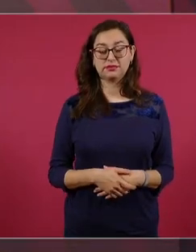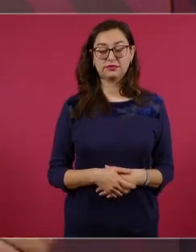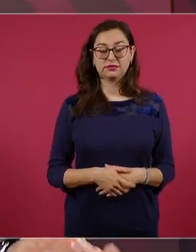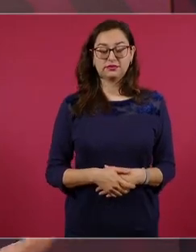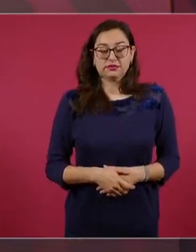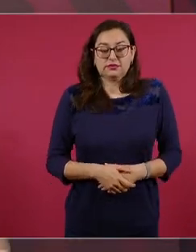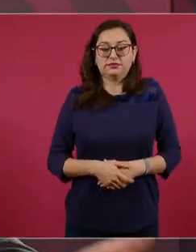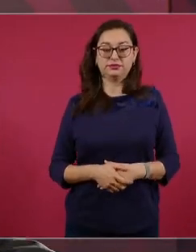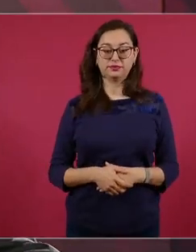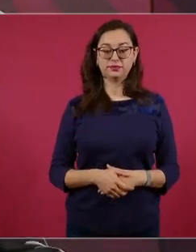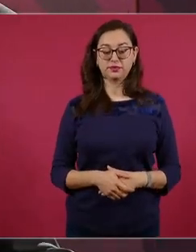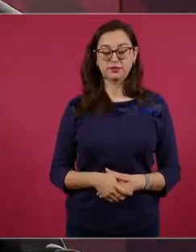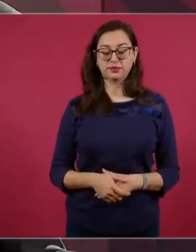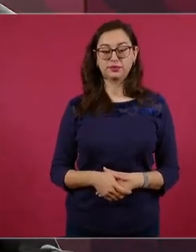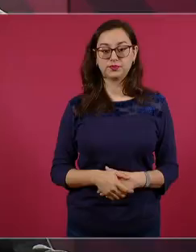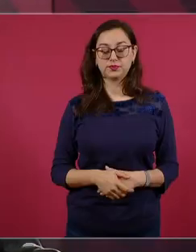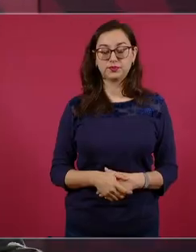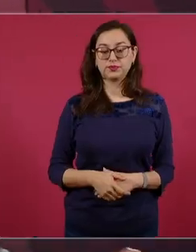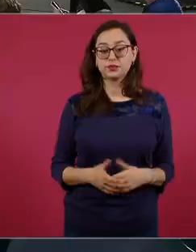Porque a los peritos